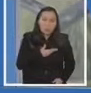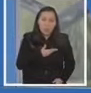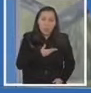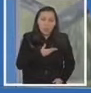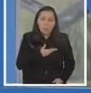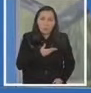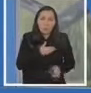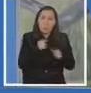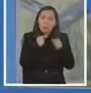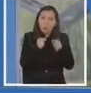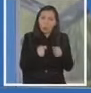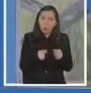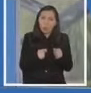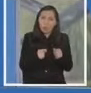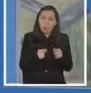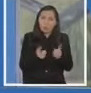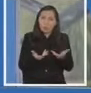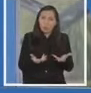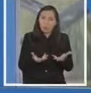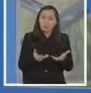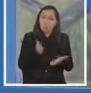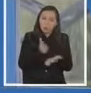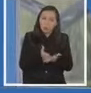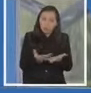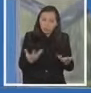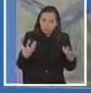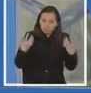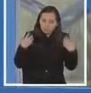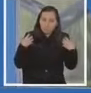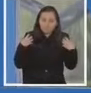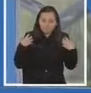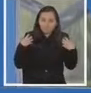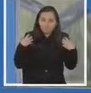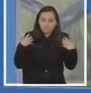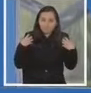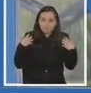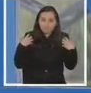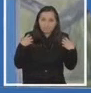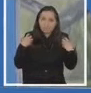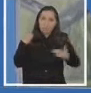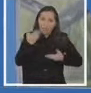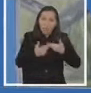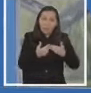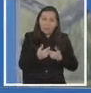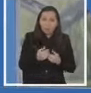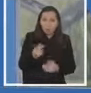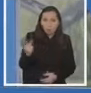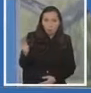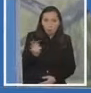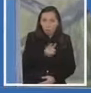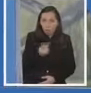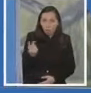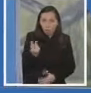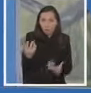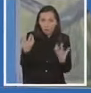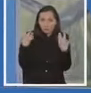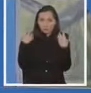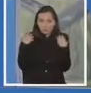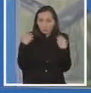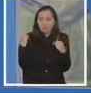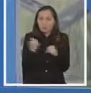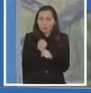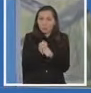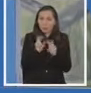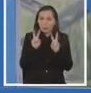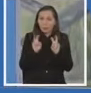la posibilidad y, si no, el deber de avanzar en corresponsabilidad respecto de esas labores